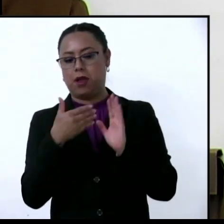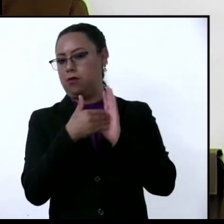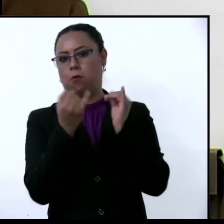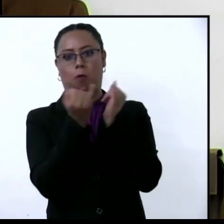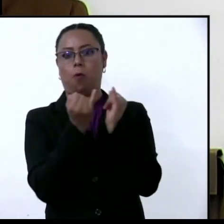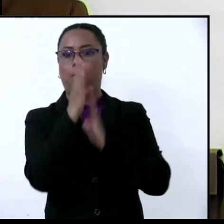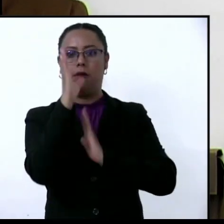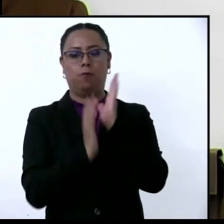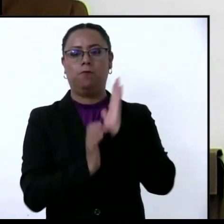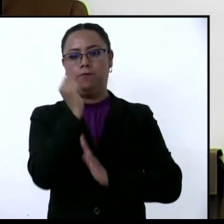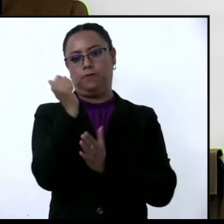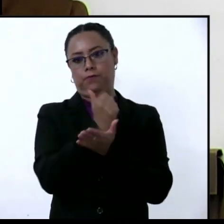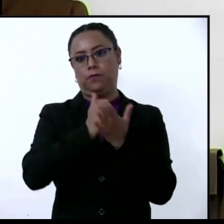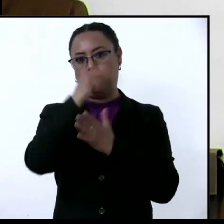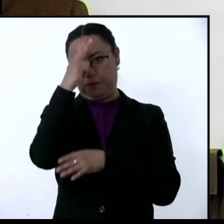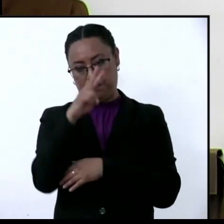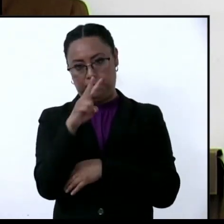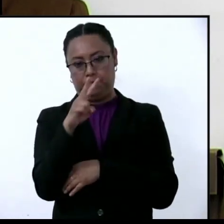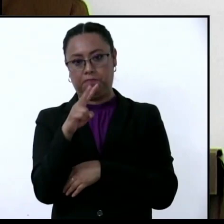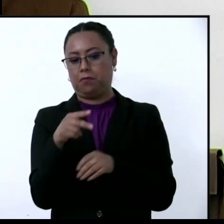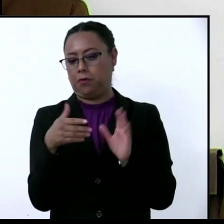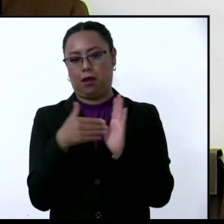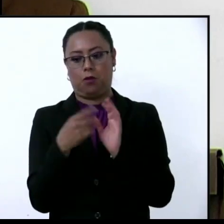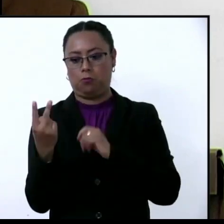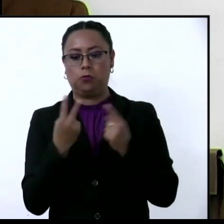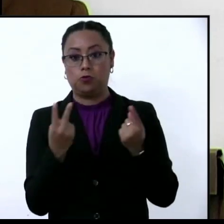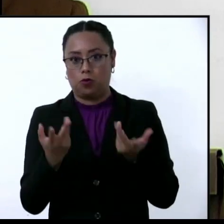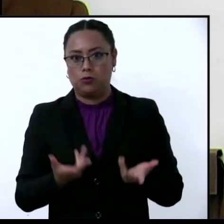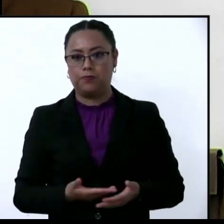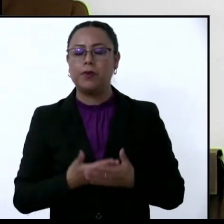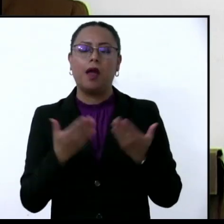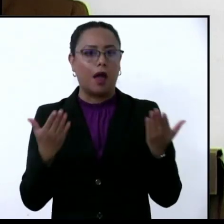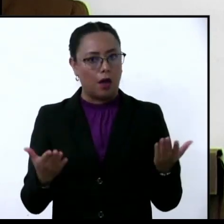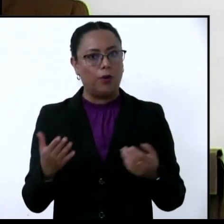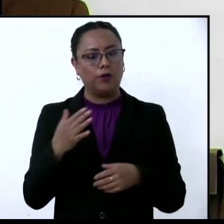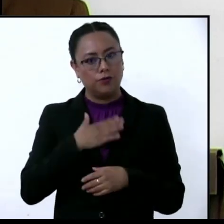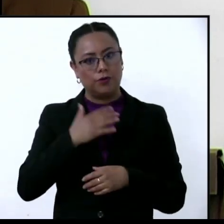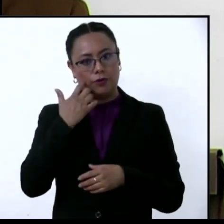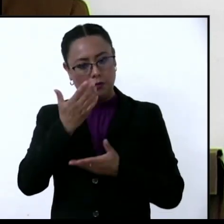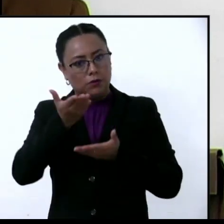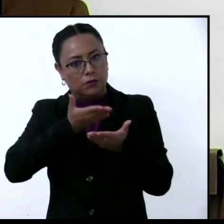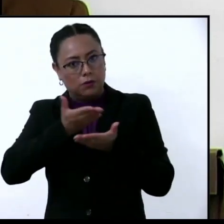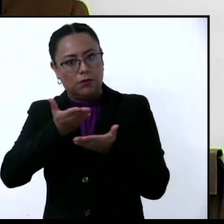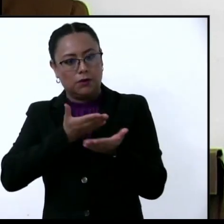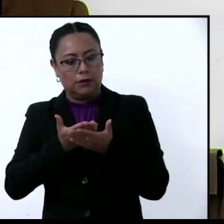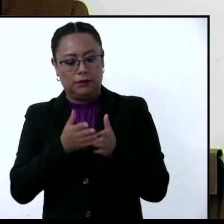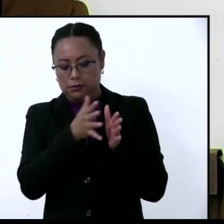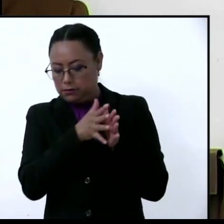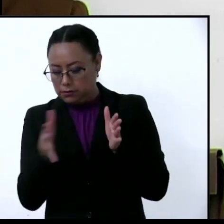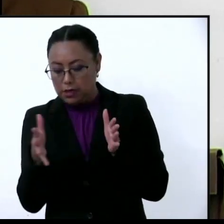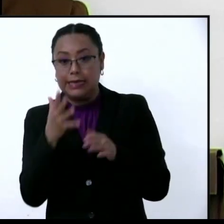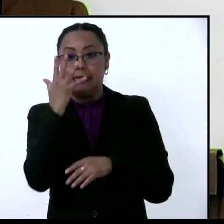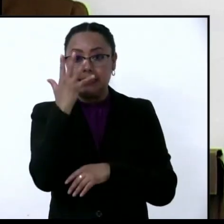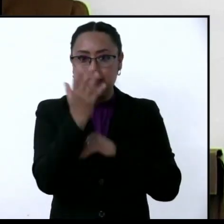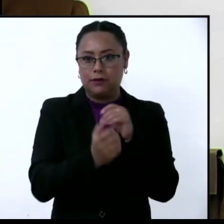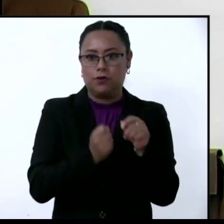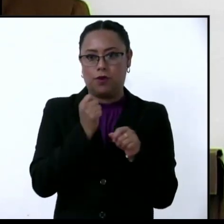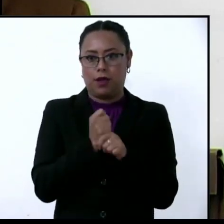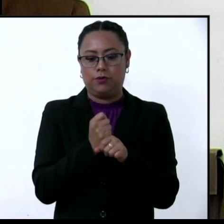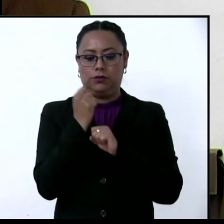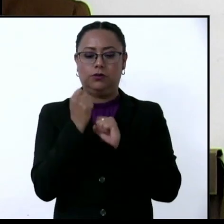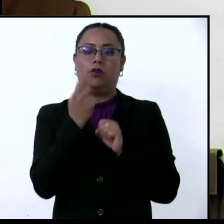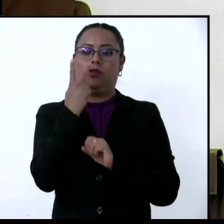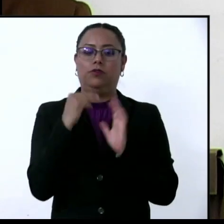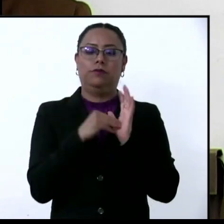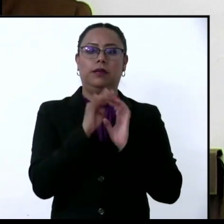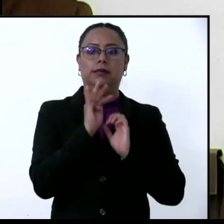México. Y fíjense ustedes que es importante compartirles que en los 5 años, de